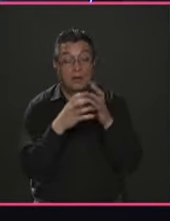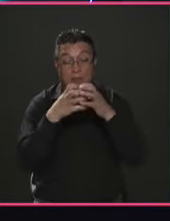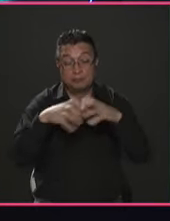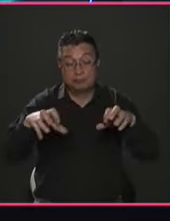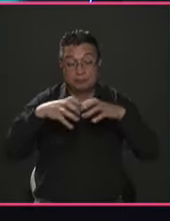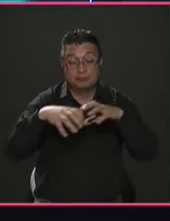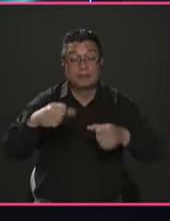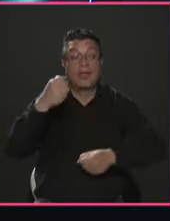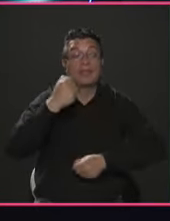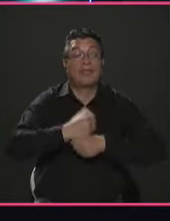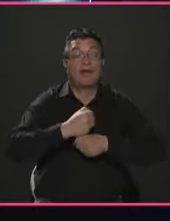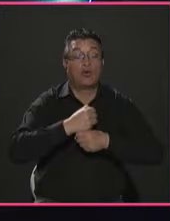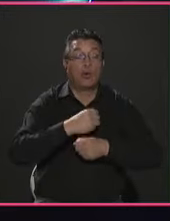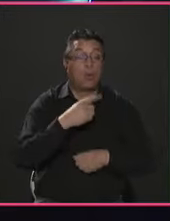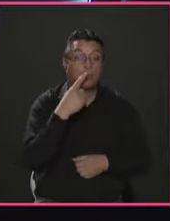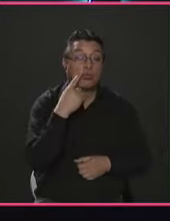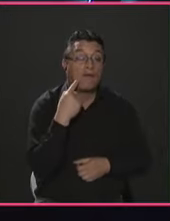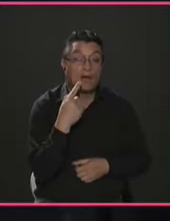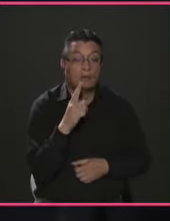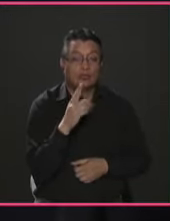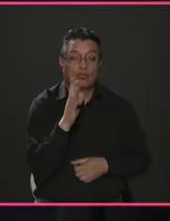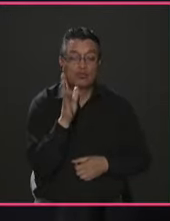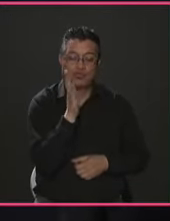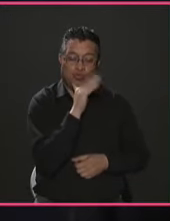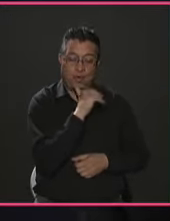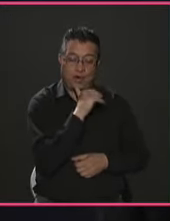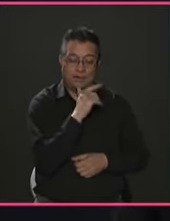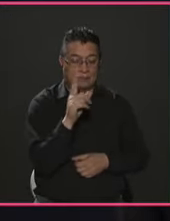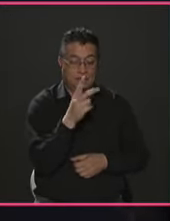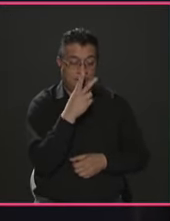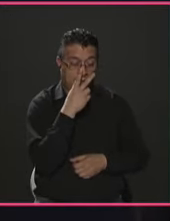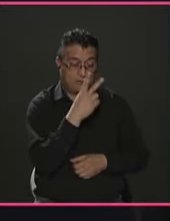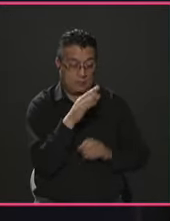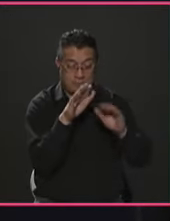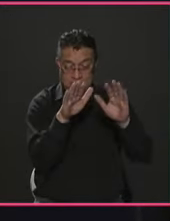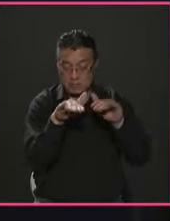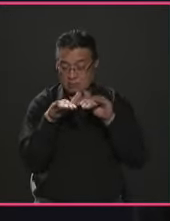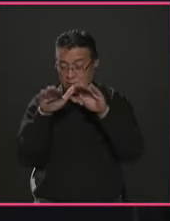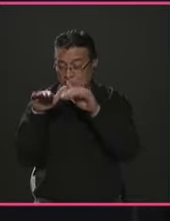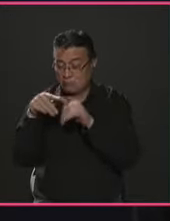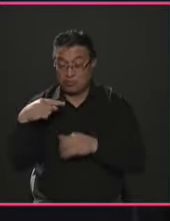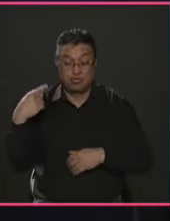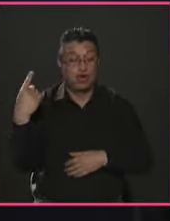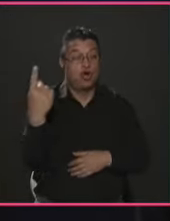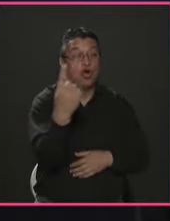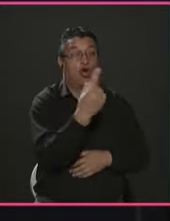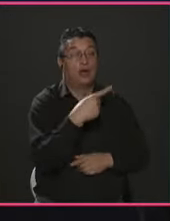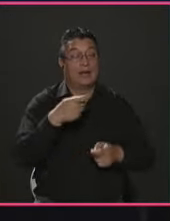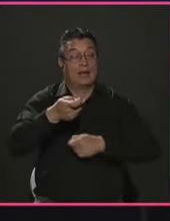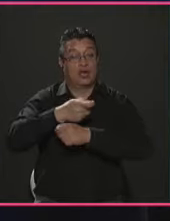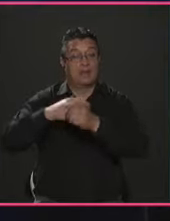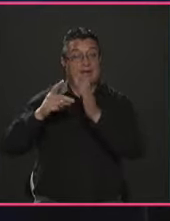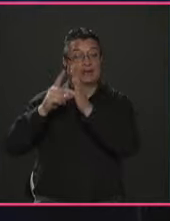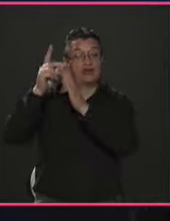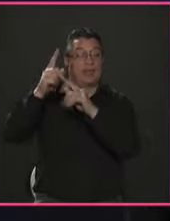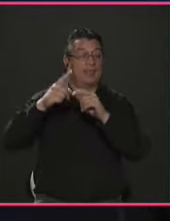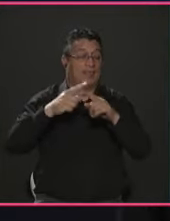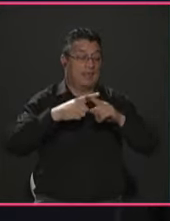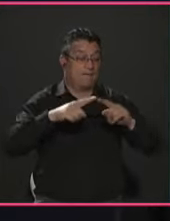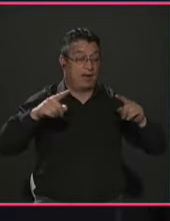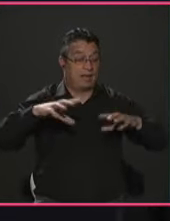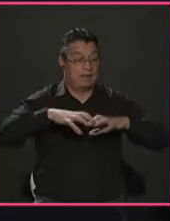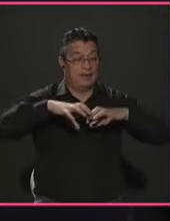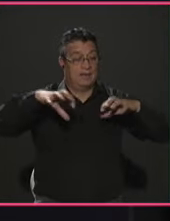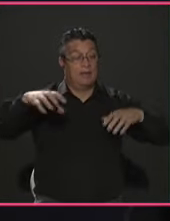mercado de trabajo y no hay no no estamos viendo el mismo fenómeno que se ve en las economías desarrolladas o